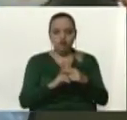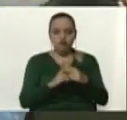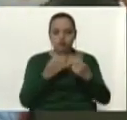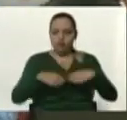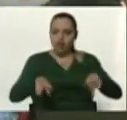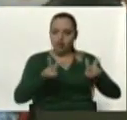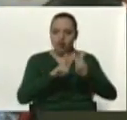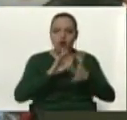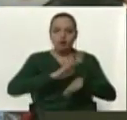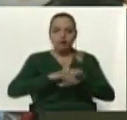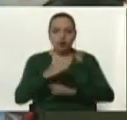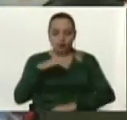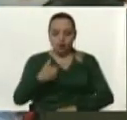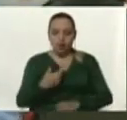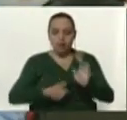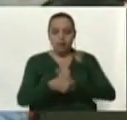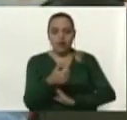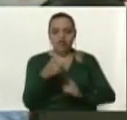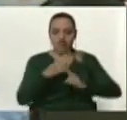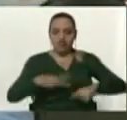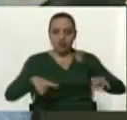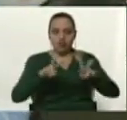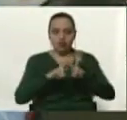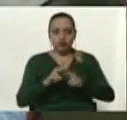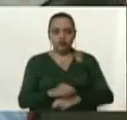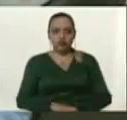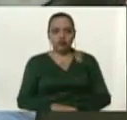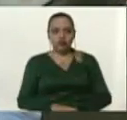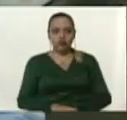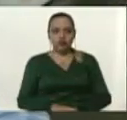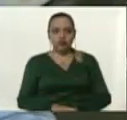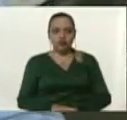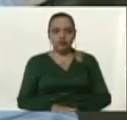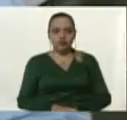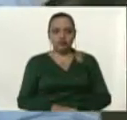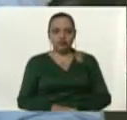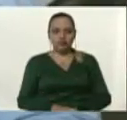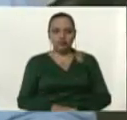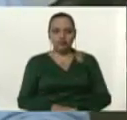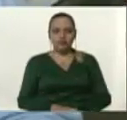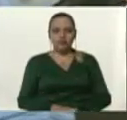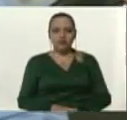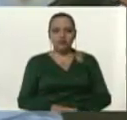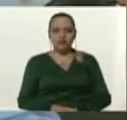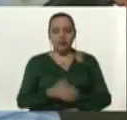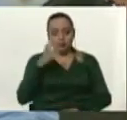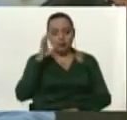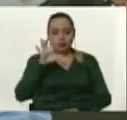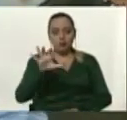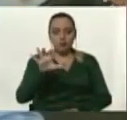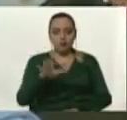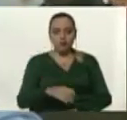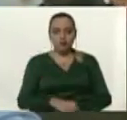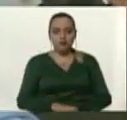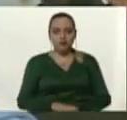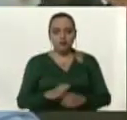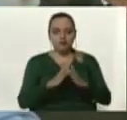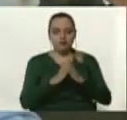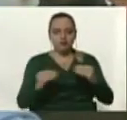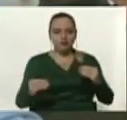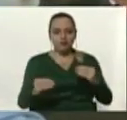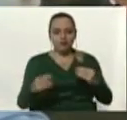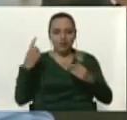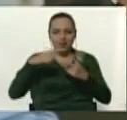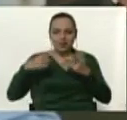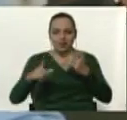porque ha podido más la moral bolivariana, la moral patriótica, que todas las conjuras